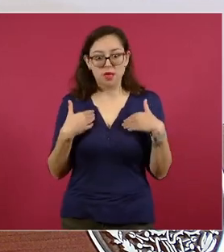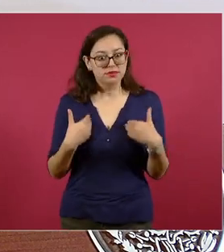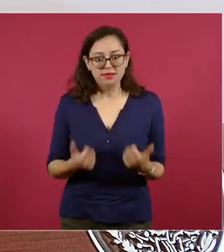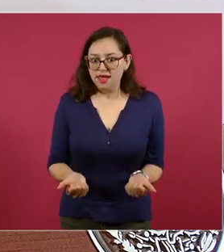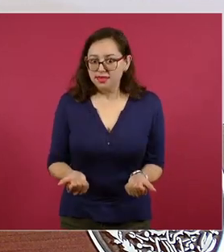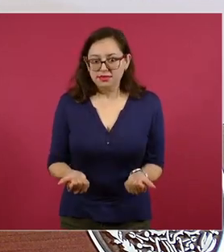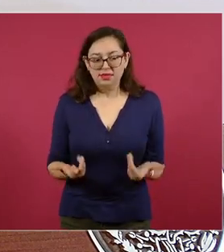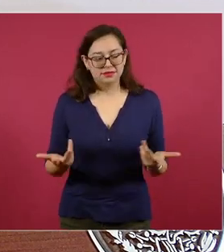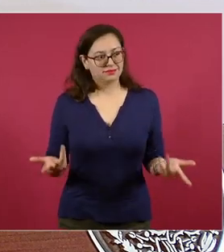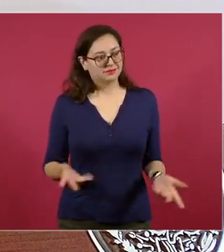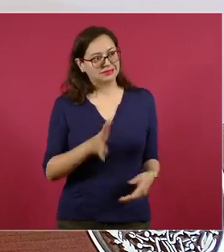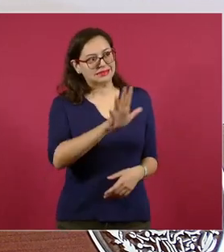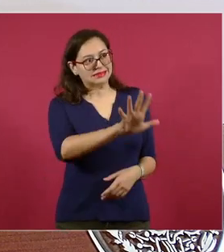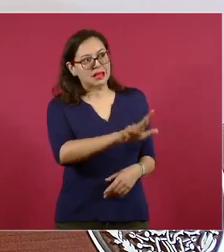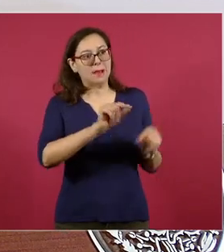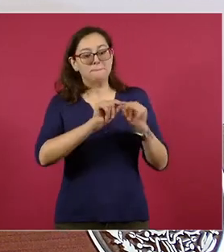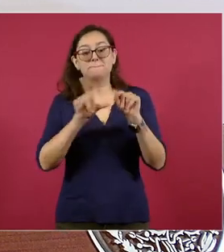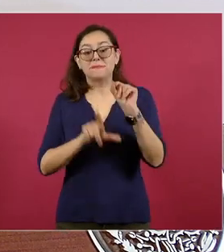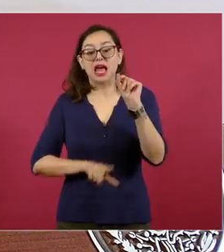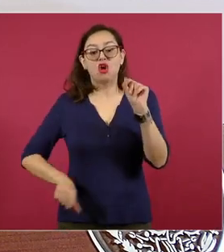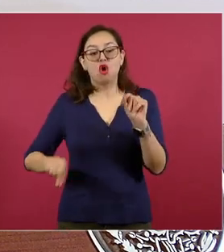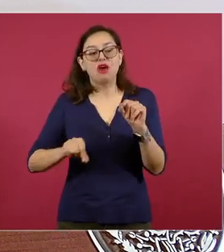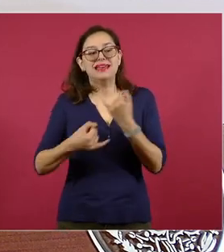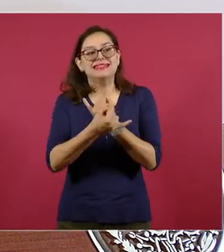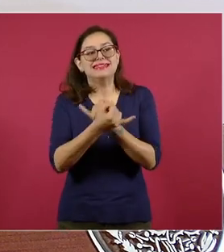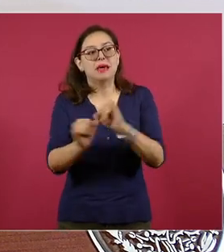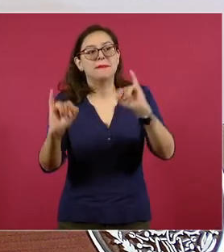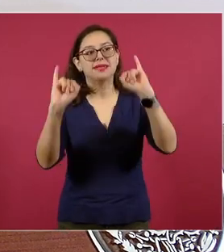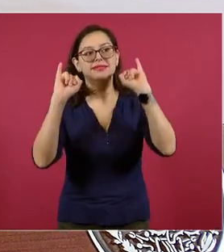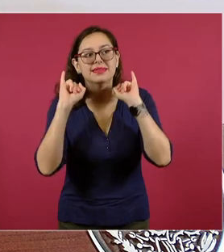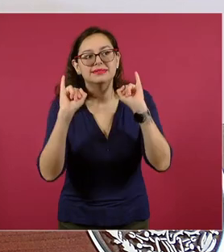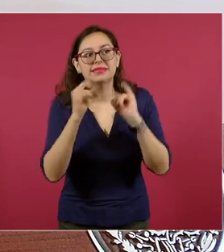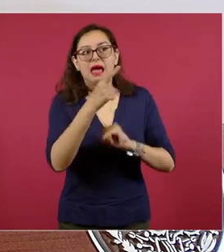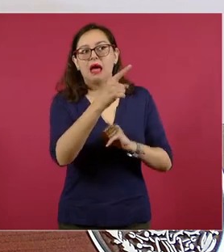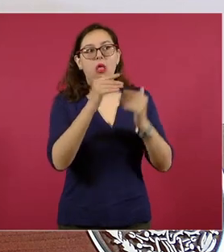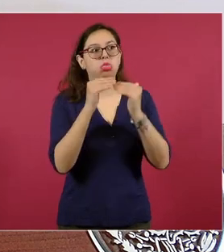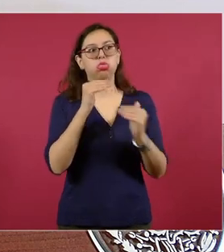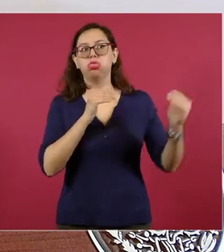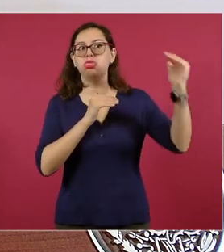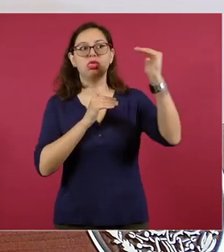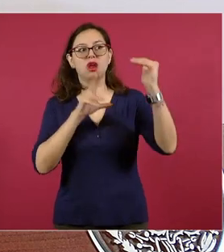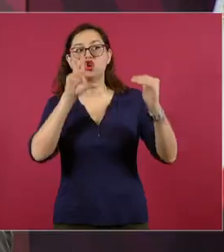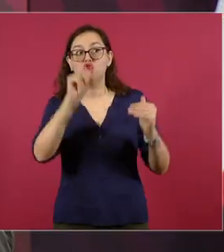de que México es un país independiente, soberano.